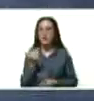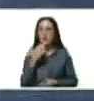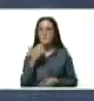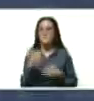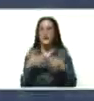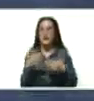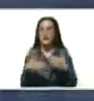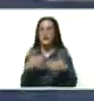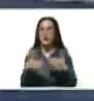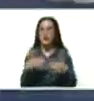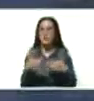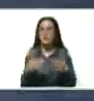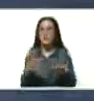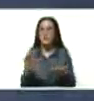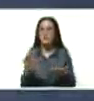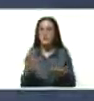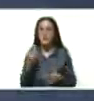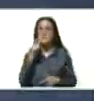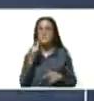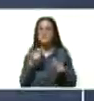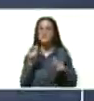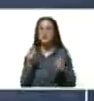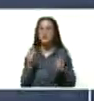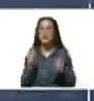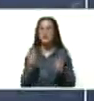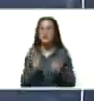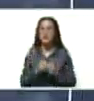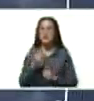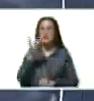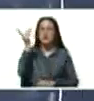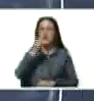la redistribución para las personas con